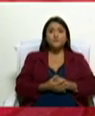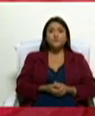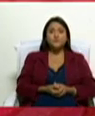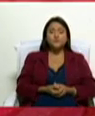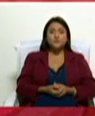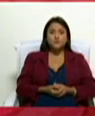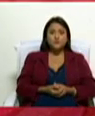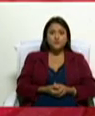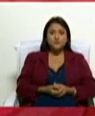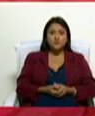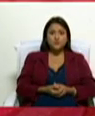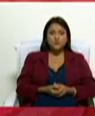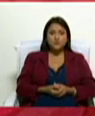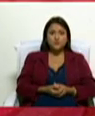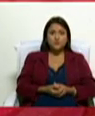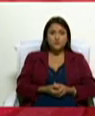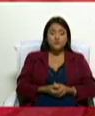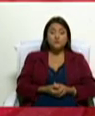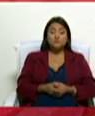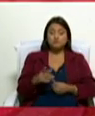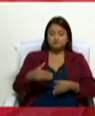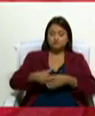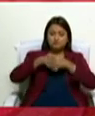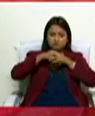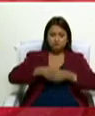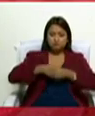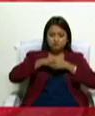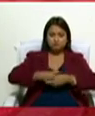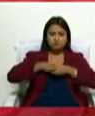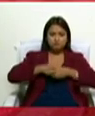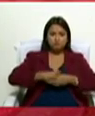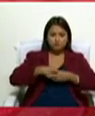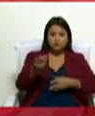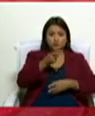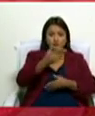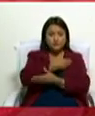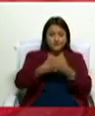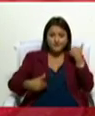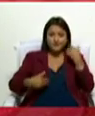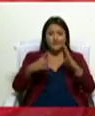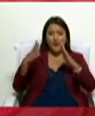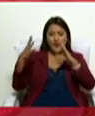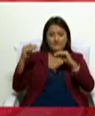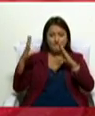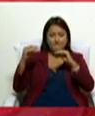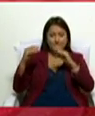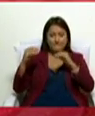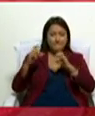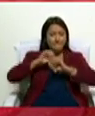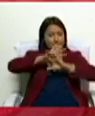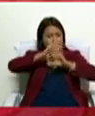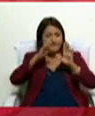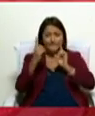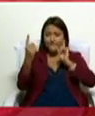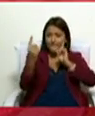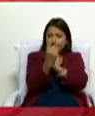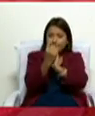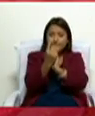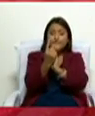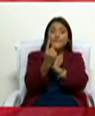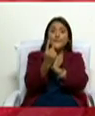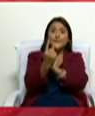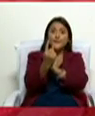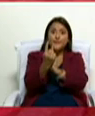encuentro de ese saludo de mano Y de esa conversación sincera cara a